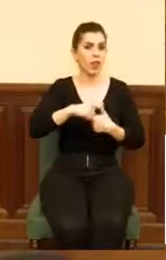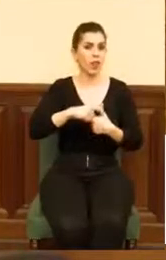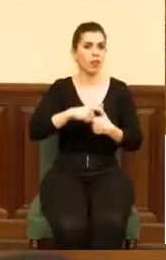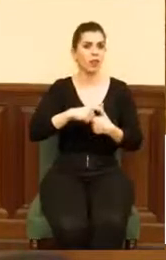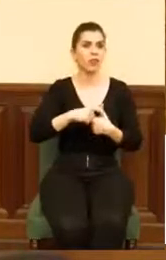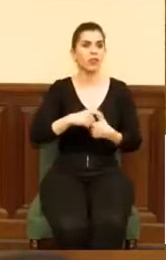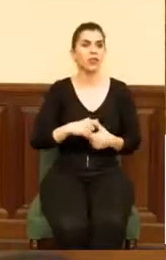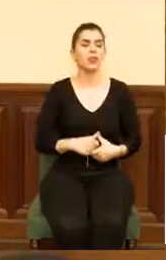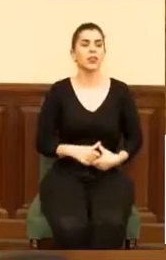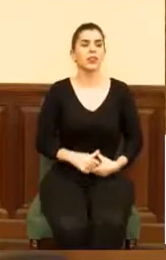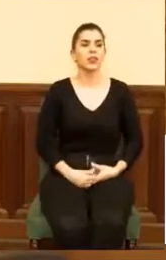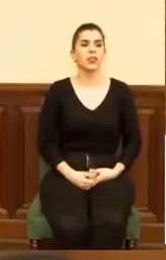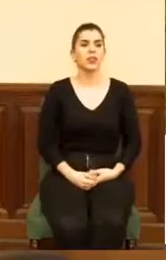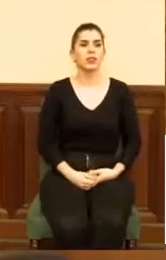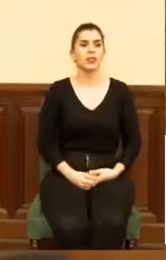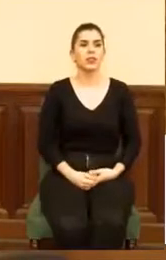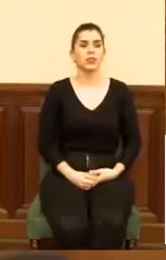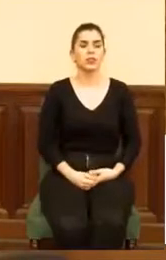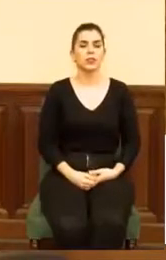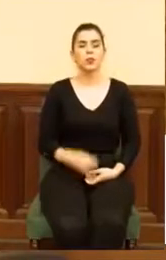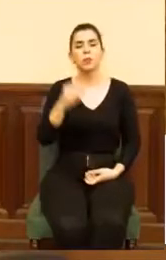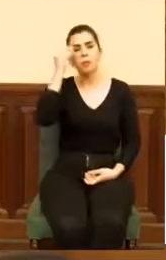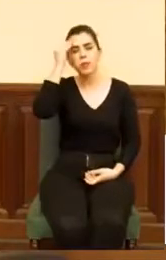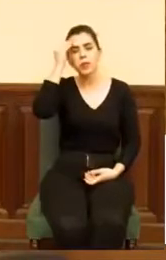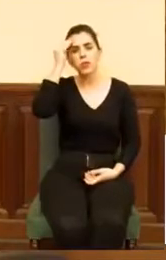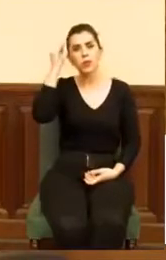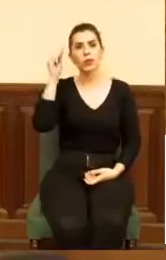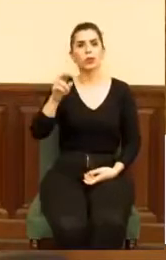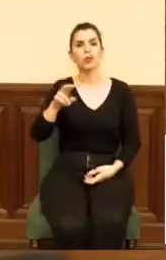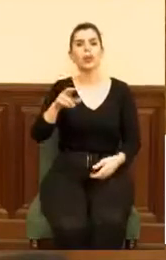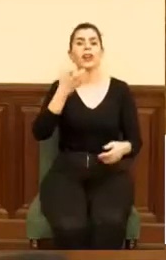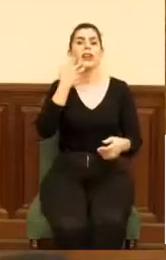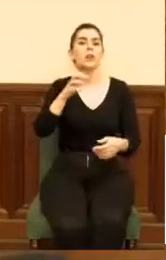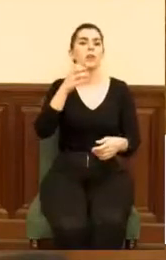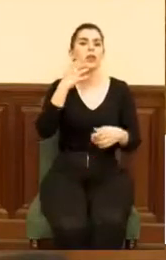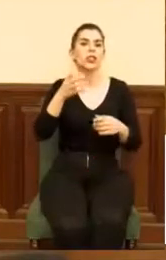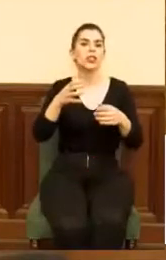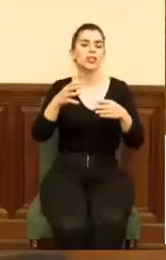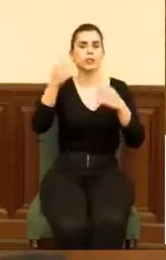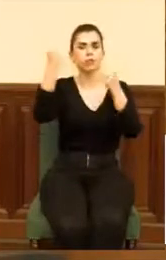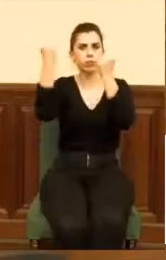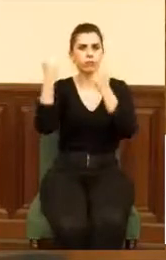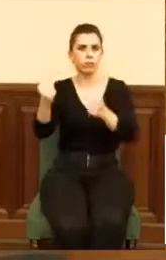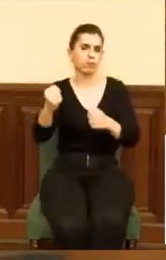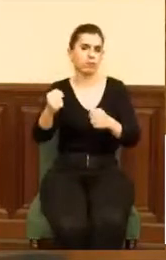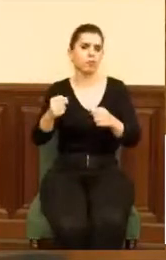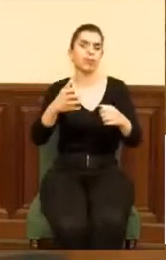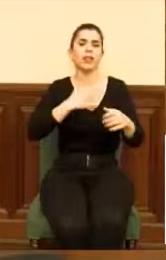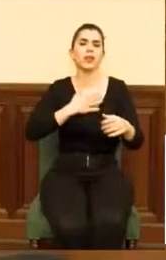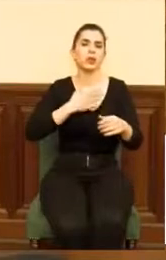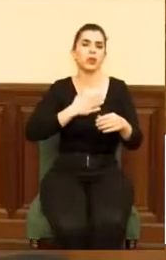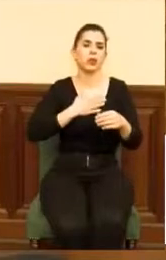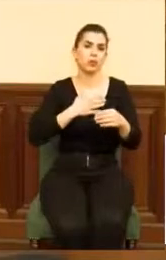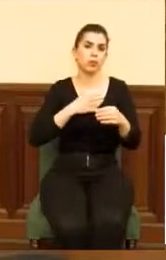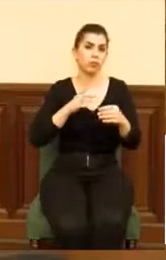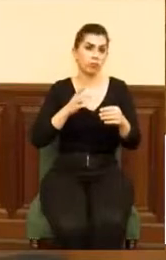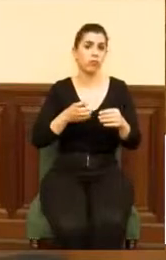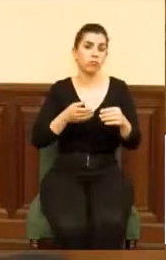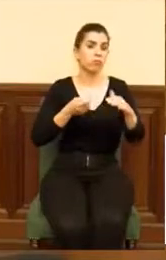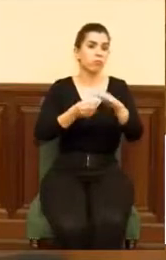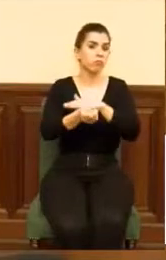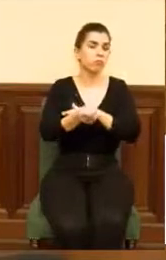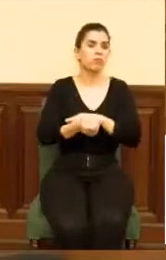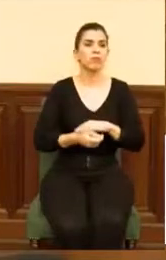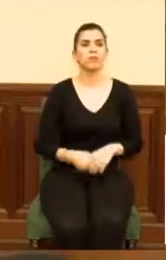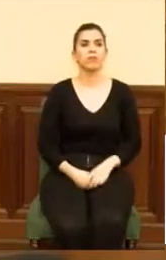me imagino que será especialista en este tipo de reclamaciones patrimoniales, pues quizás pueda